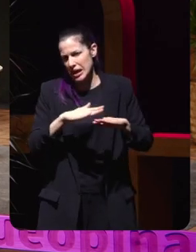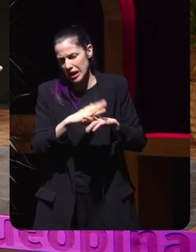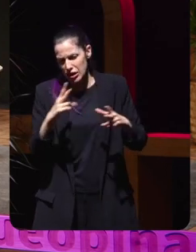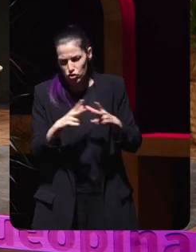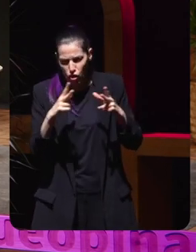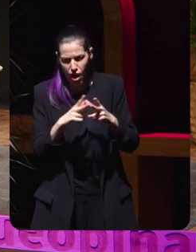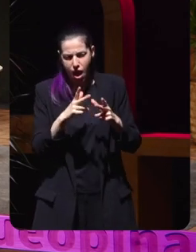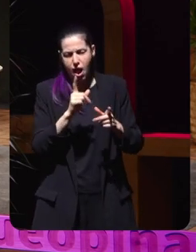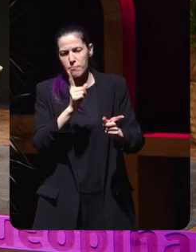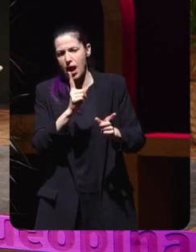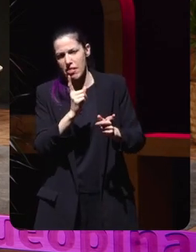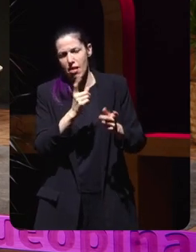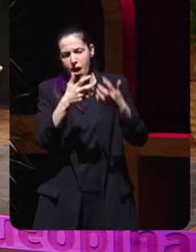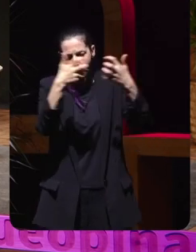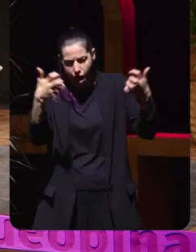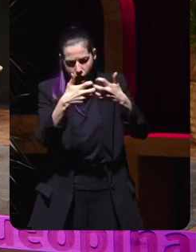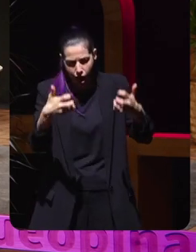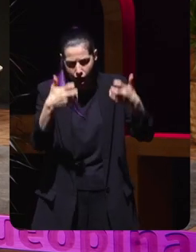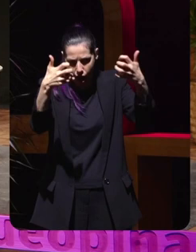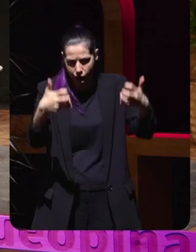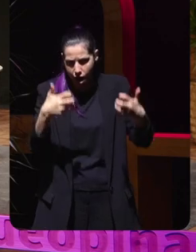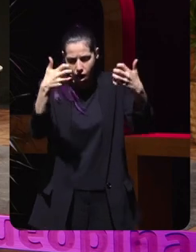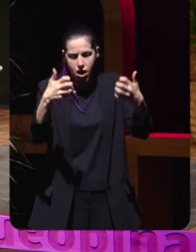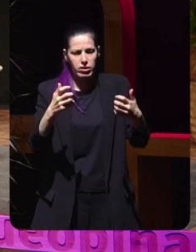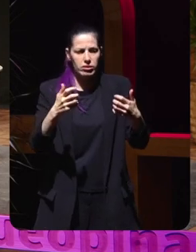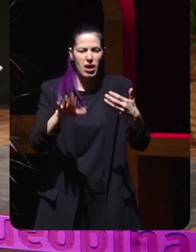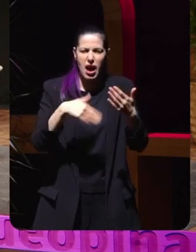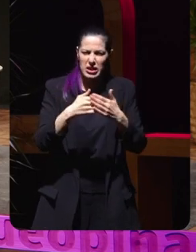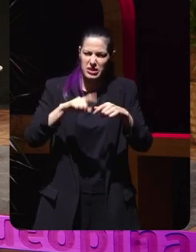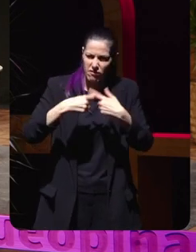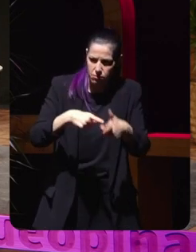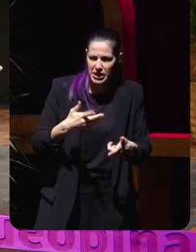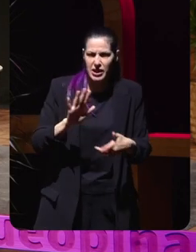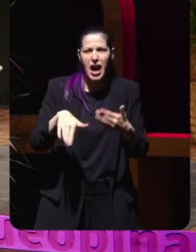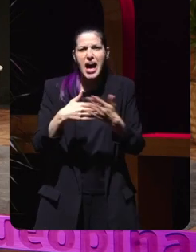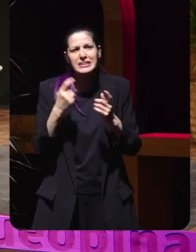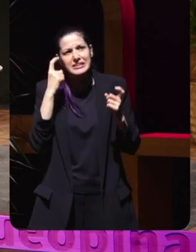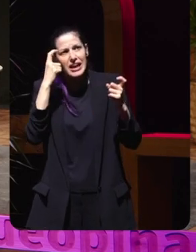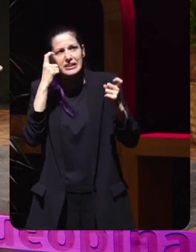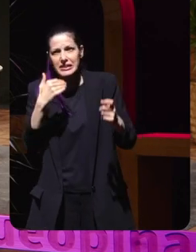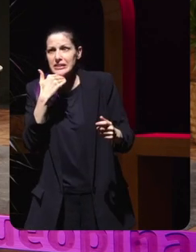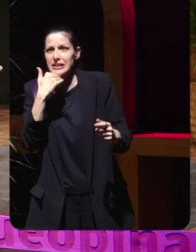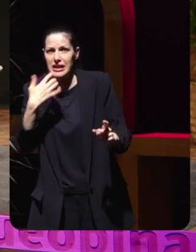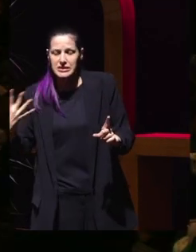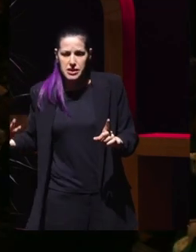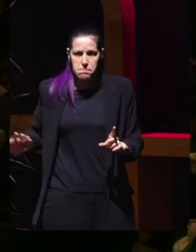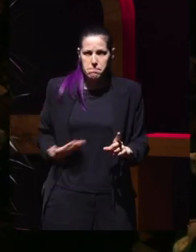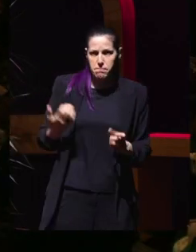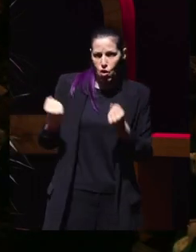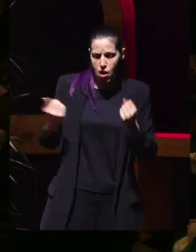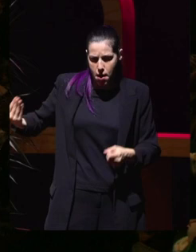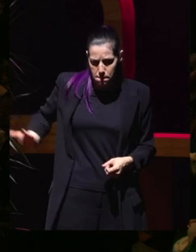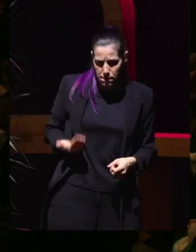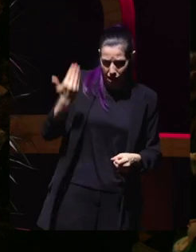amenazas aelas o a familia Incluso un intento de atropello ubera no bueno eusebi que